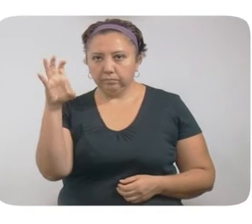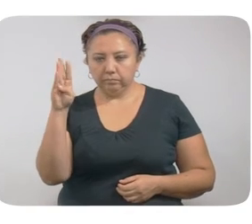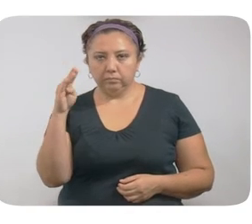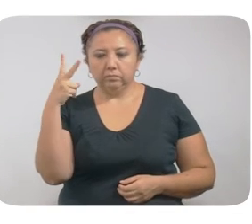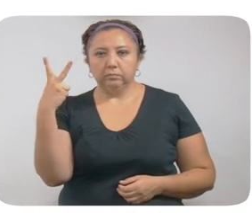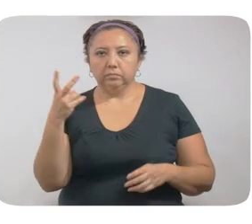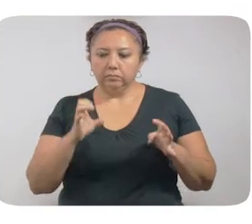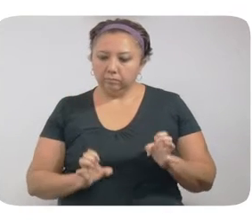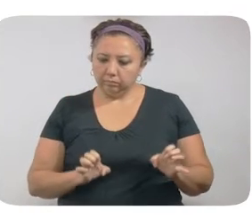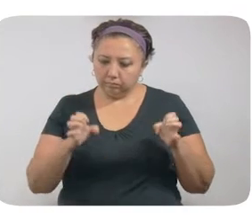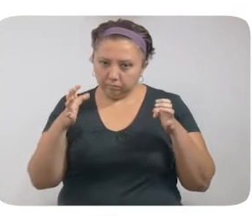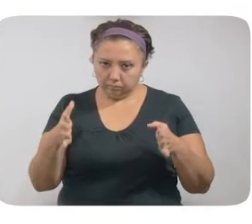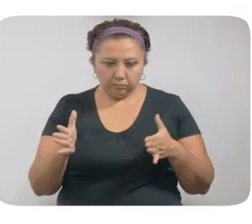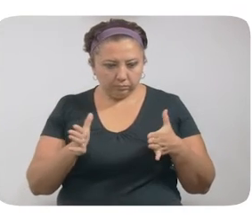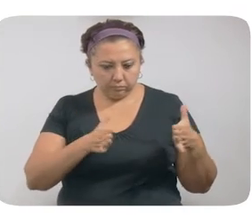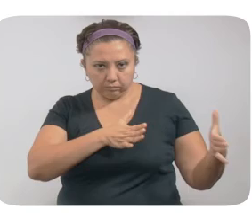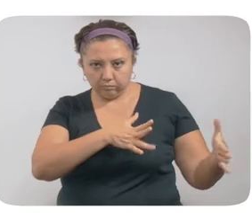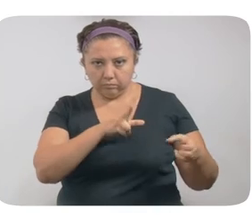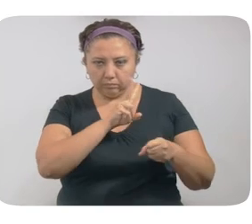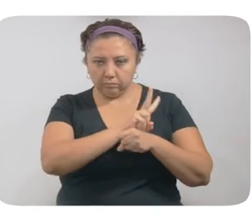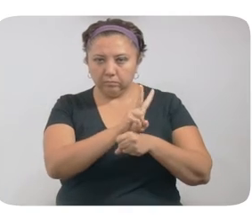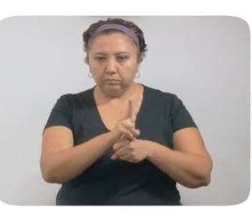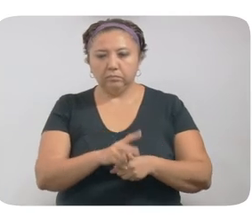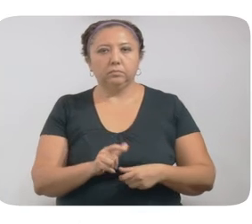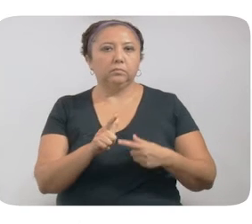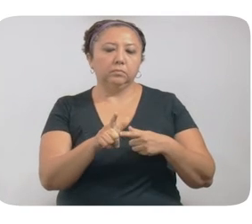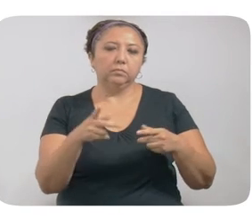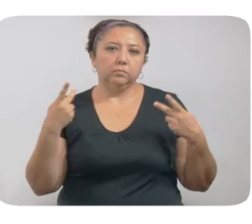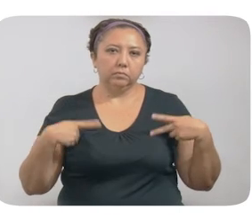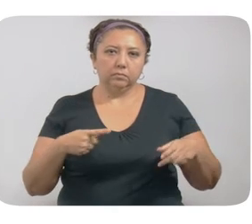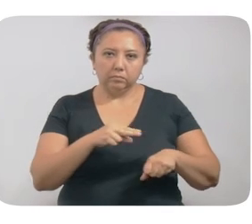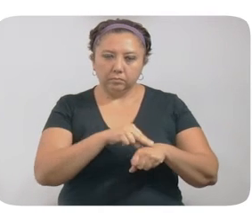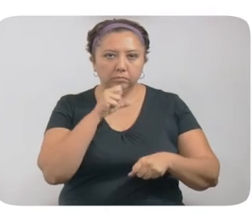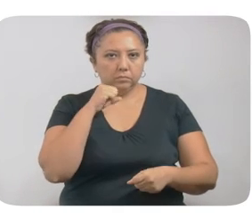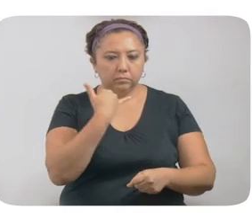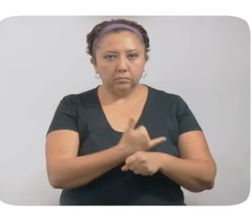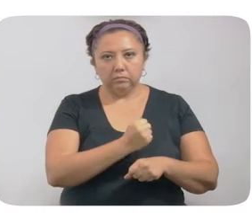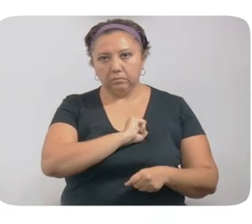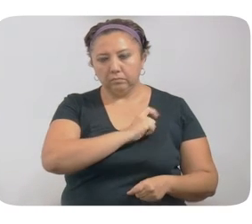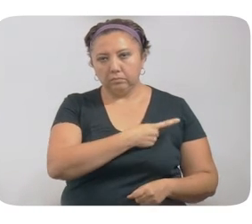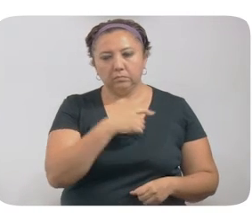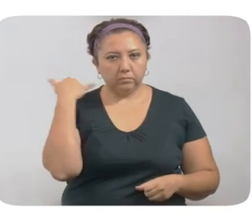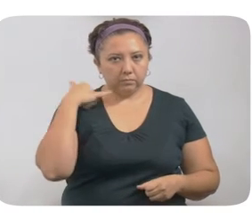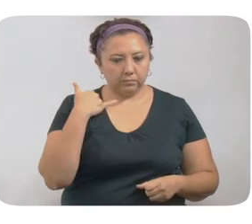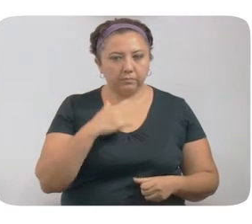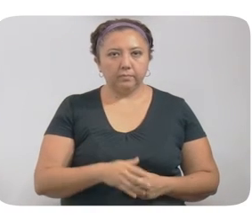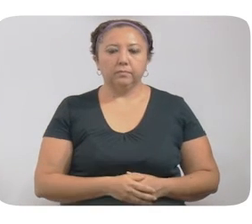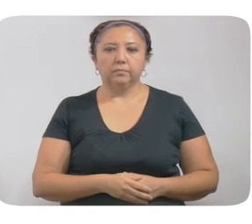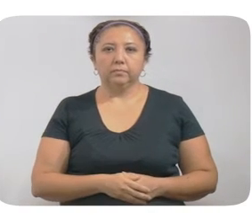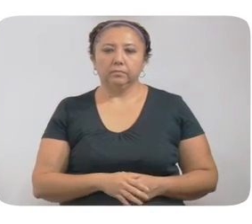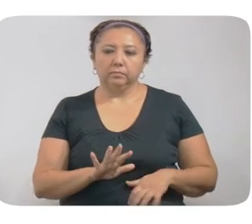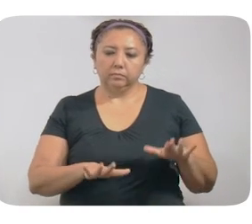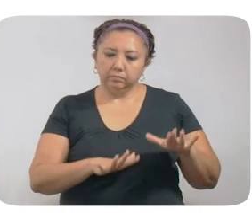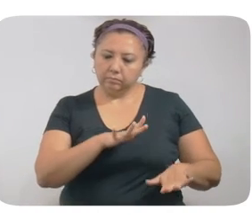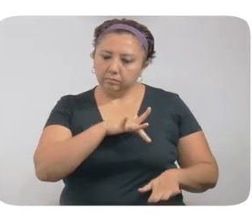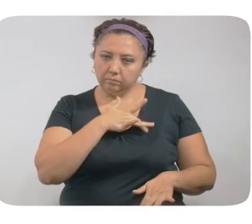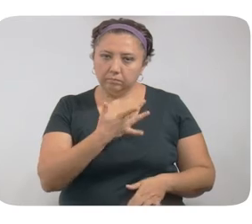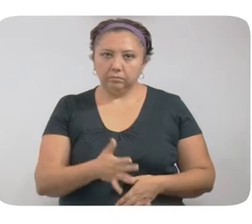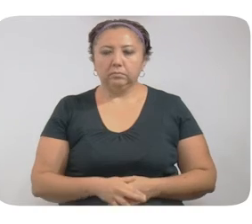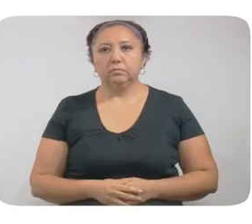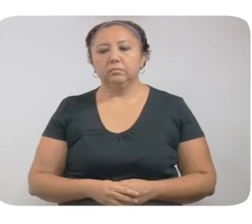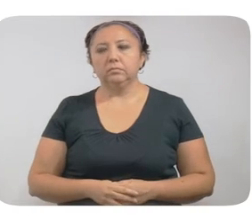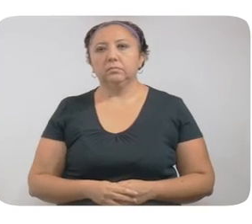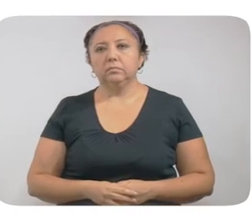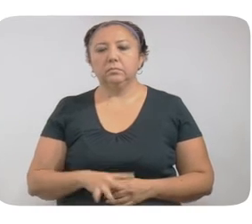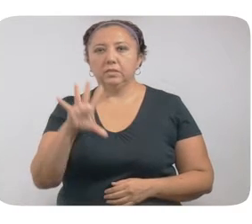492 están estables, aisladas y monitoreadas constantemente por personal médico de la Secretaría de Salud de Yucatán. Presentan síntomas